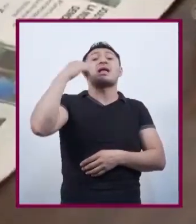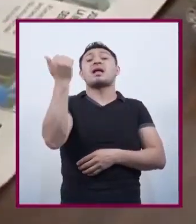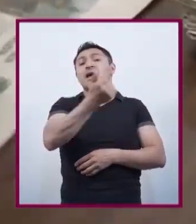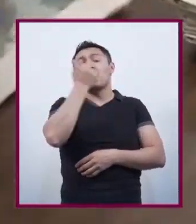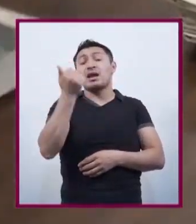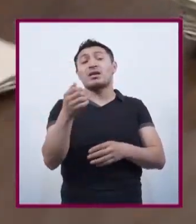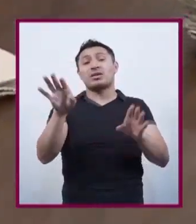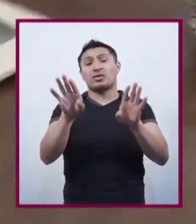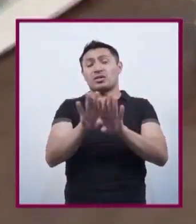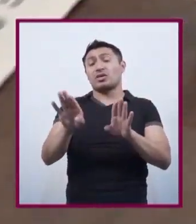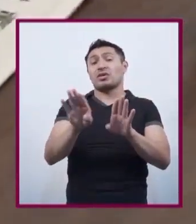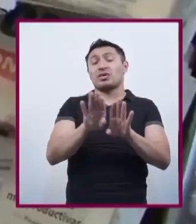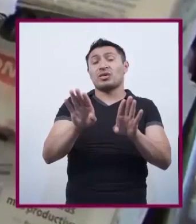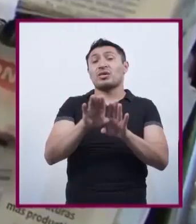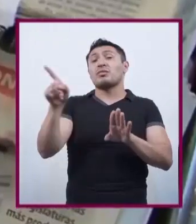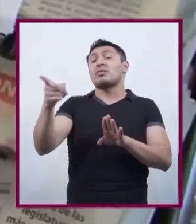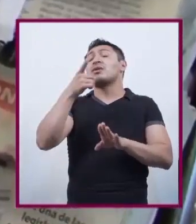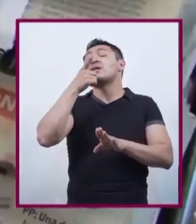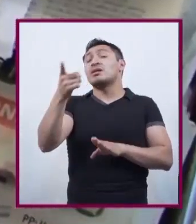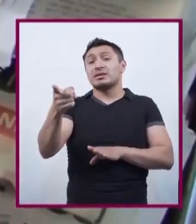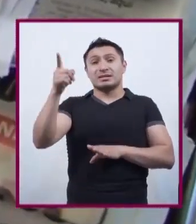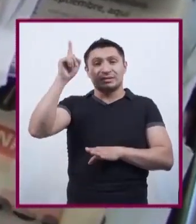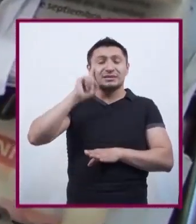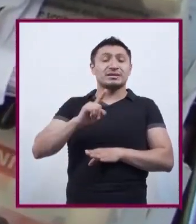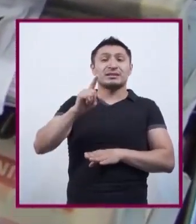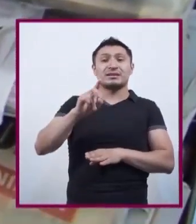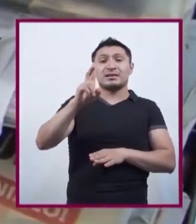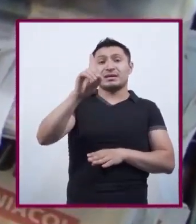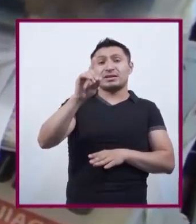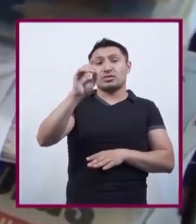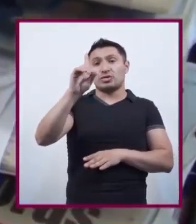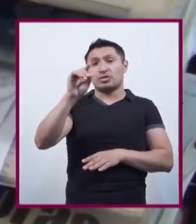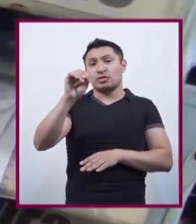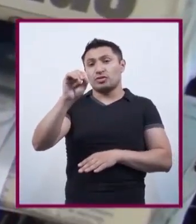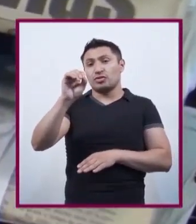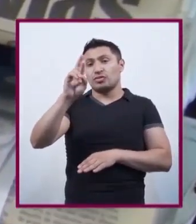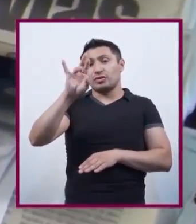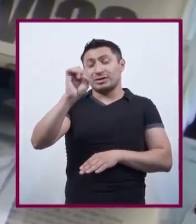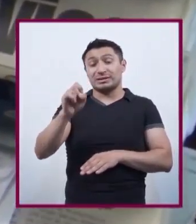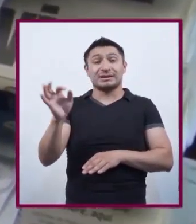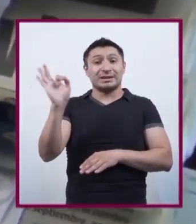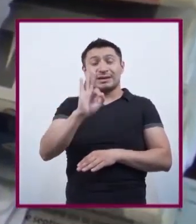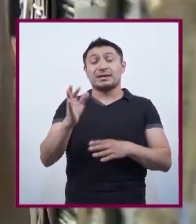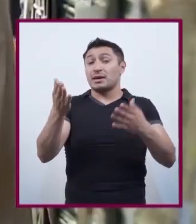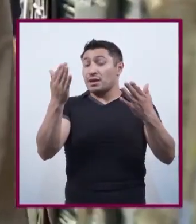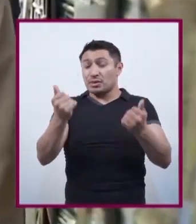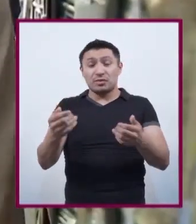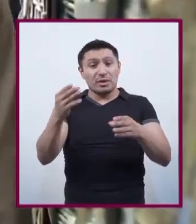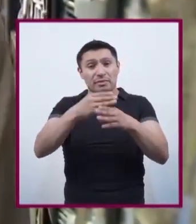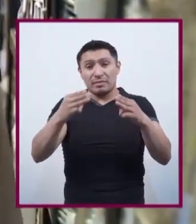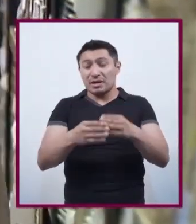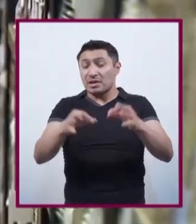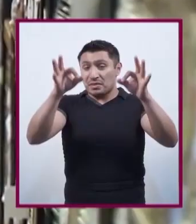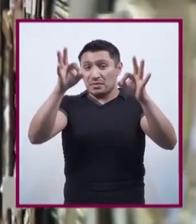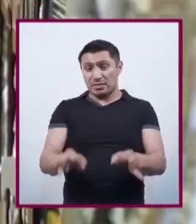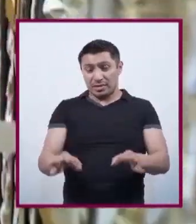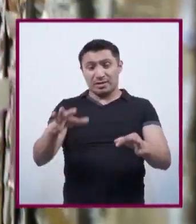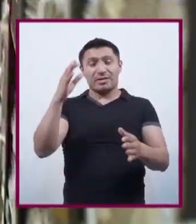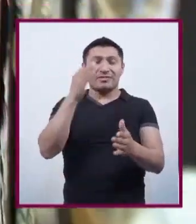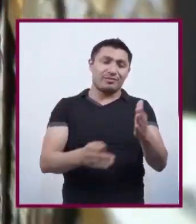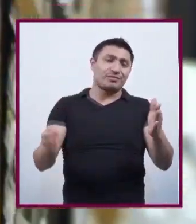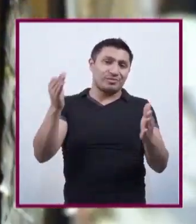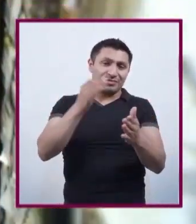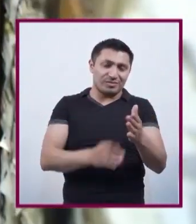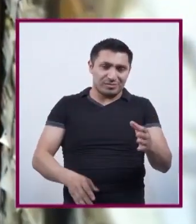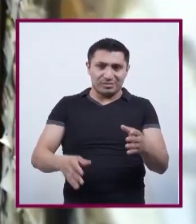estudiantes. Como dice la bibliotecaria Dolores Borgoñoz, sin una hemeroteca bien surtida y actualizada, se carece de los cimientos